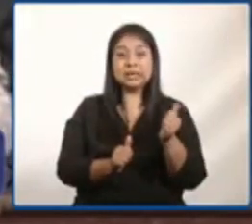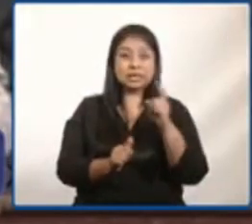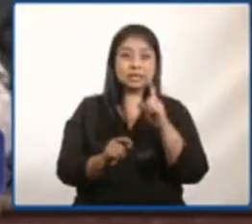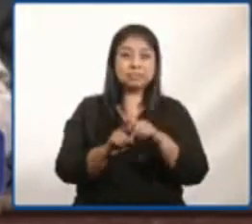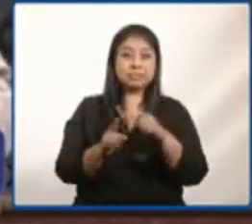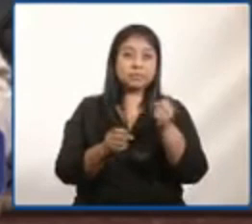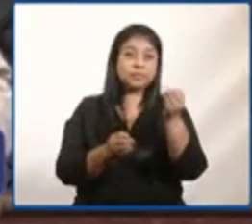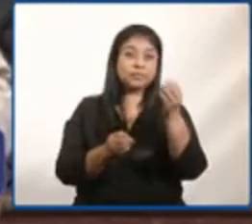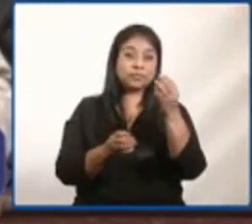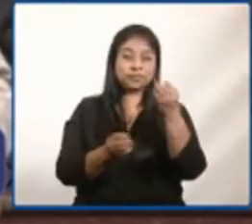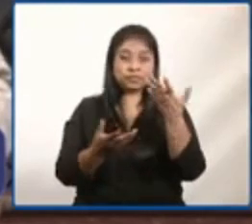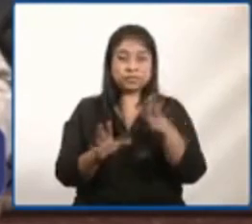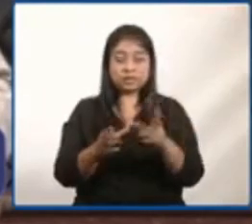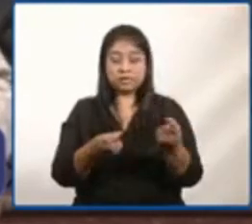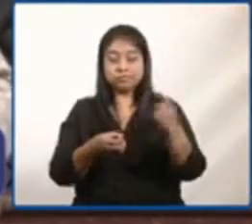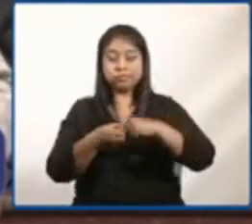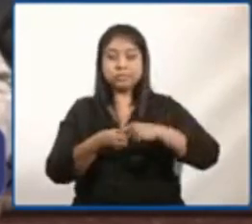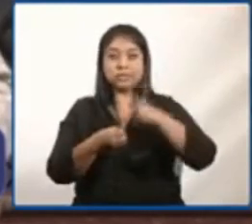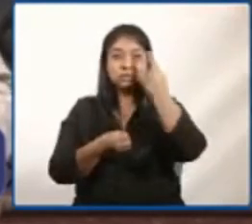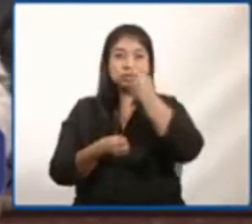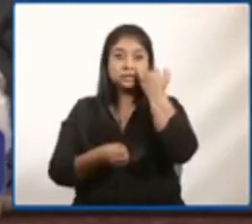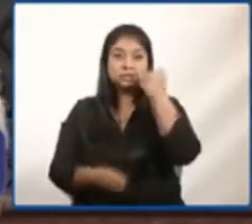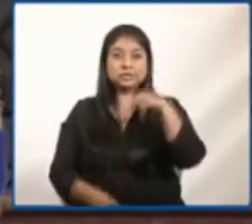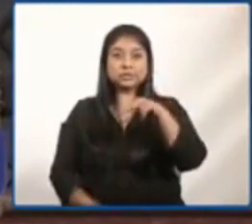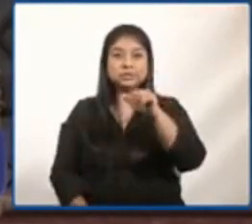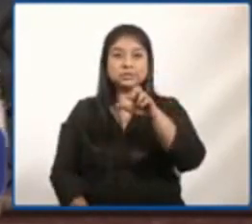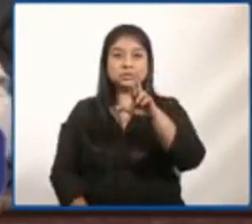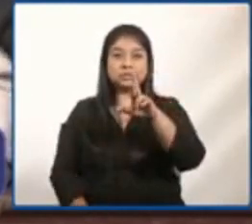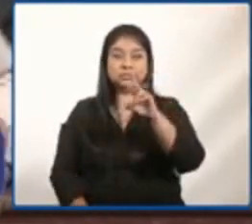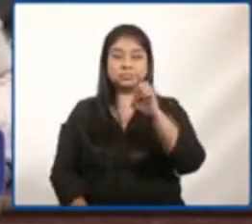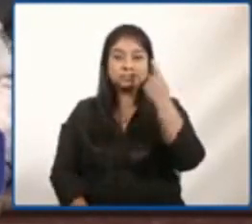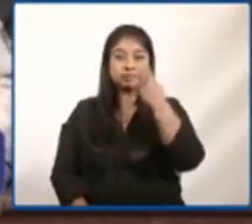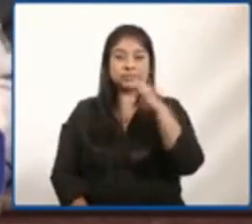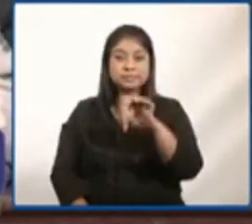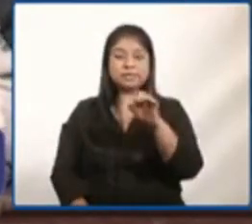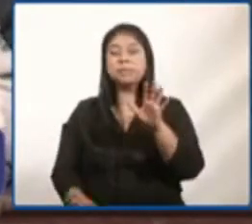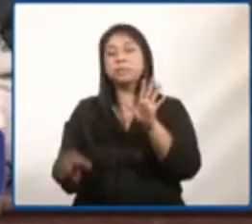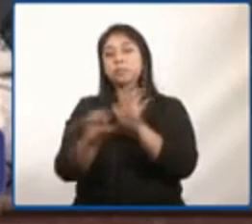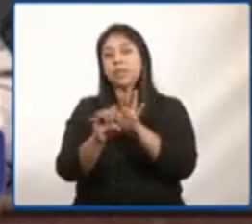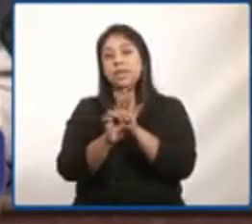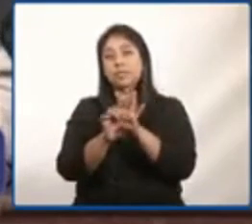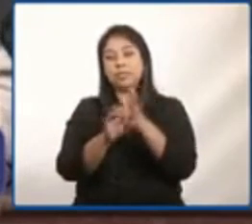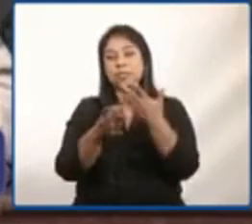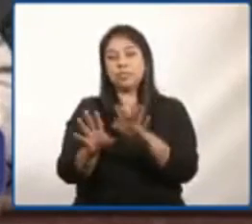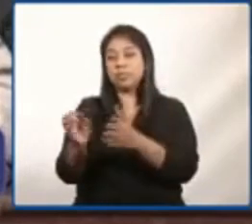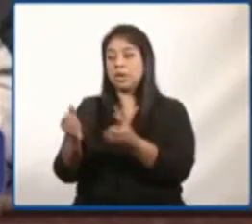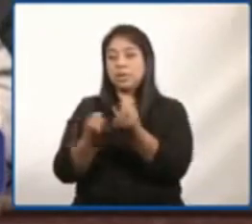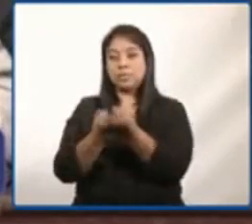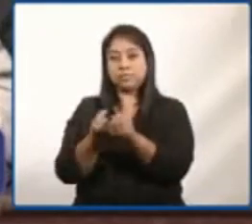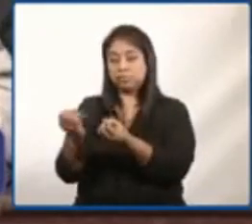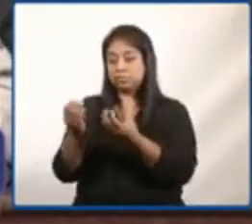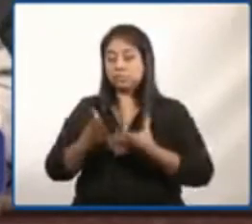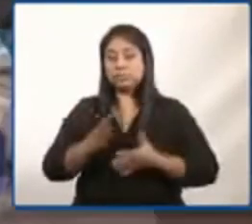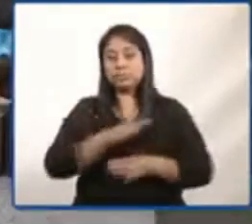forman parte de este SINAPRECE. Hablamos, por ejemplo, el apoyo que nos da el Ministerio de la